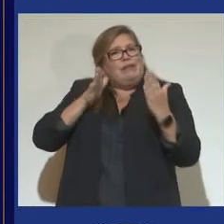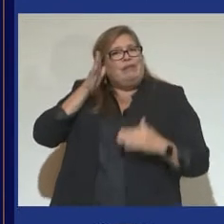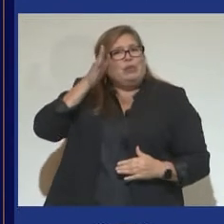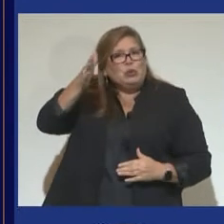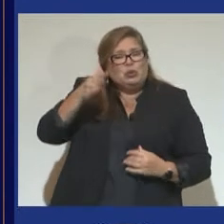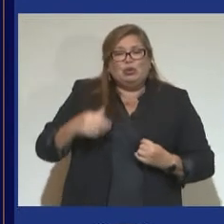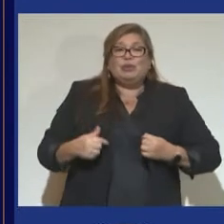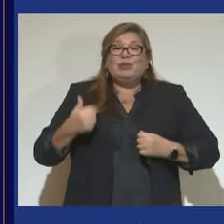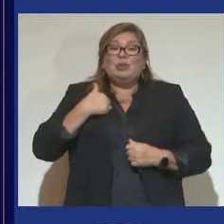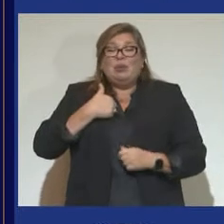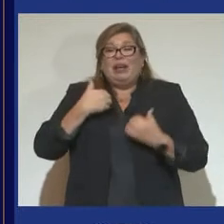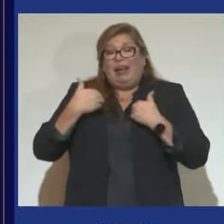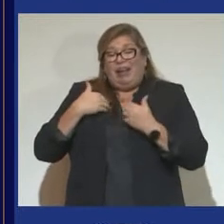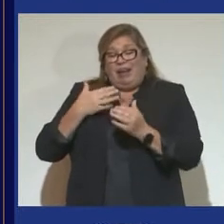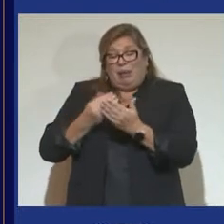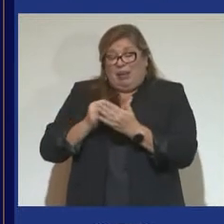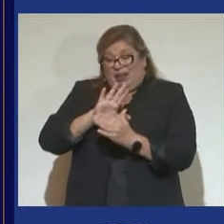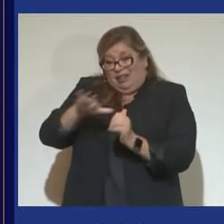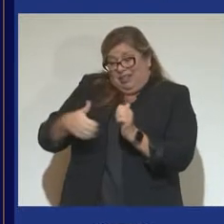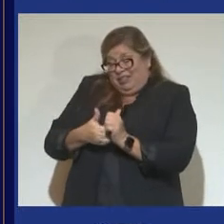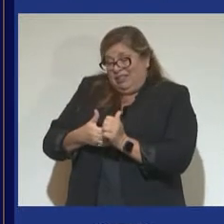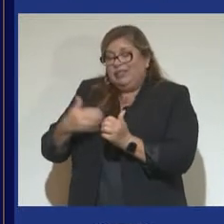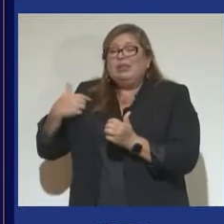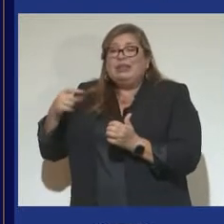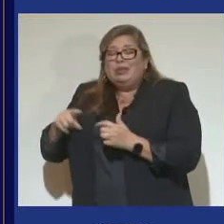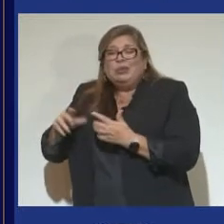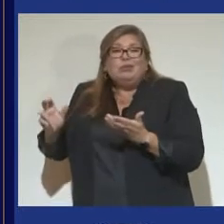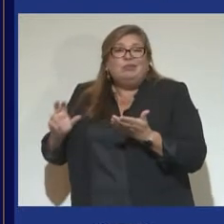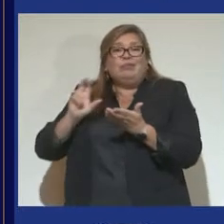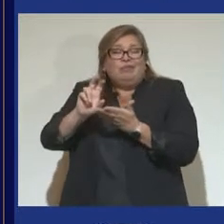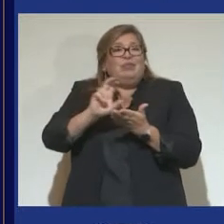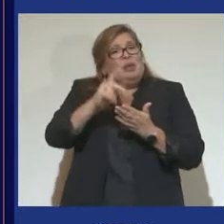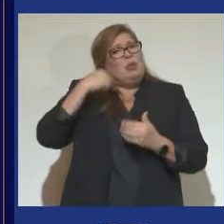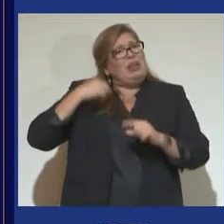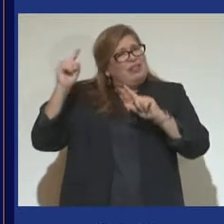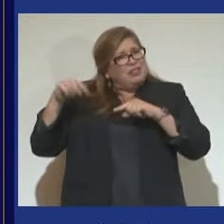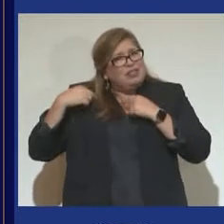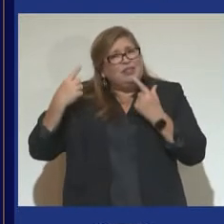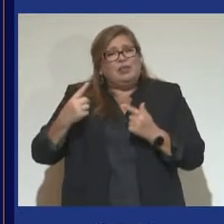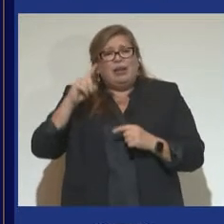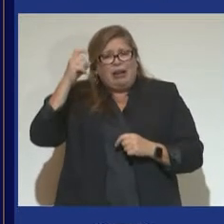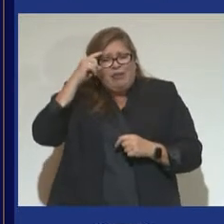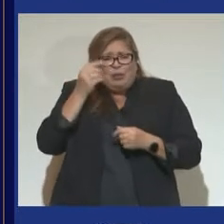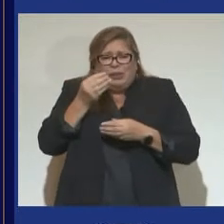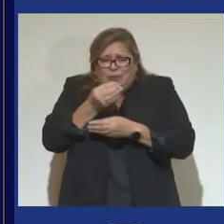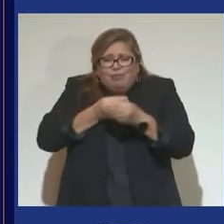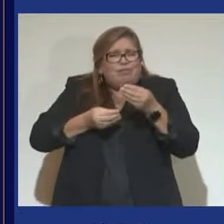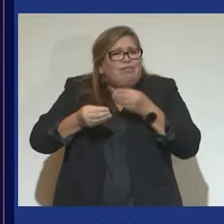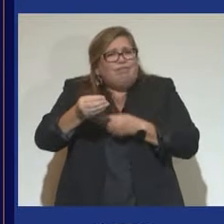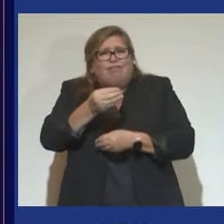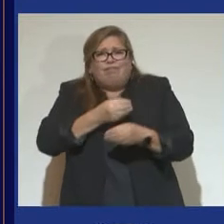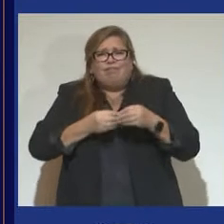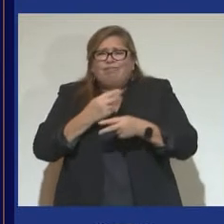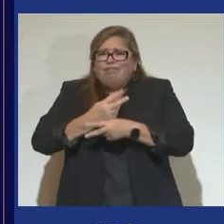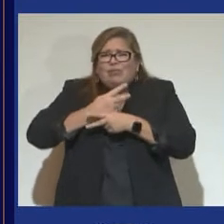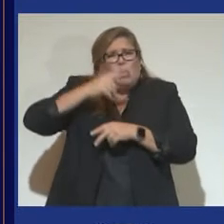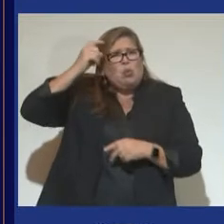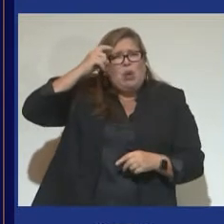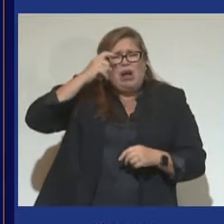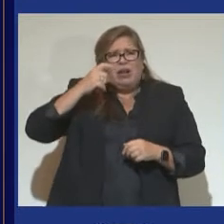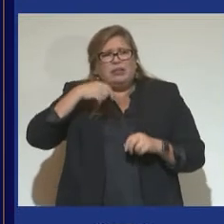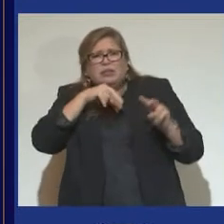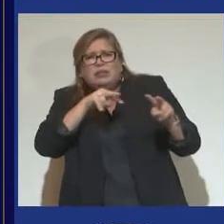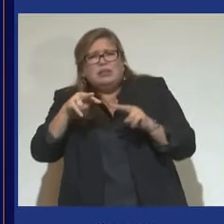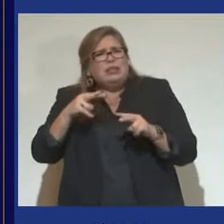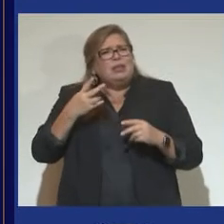reservas que han bajado las que hemos creado y acrecentado por años y nos comprometimos a tener eficiencia no en cuanto a retórica pero estábamos viendo en